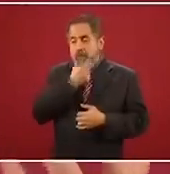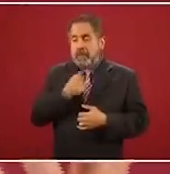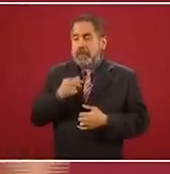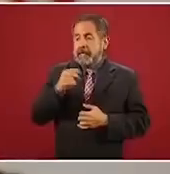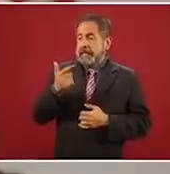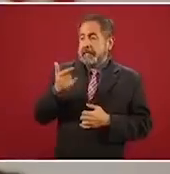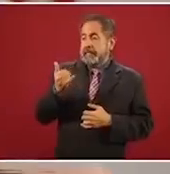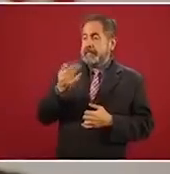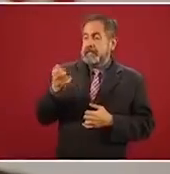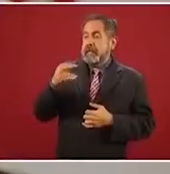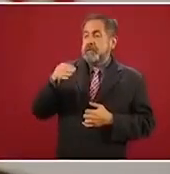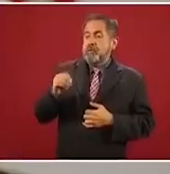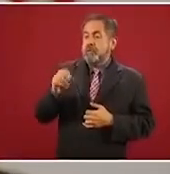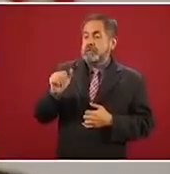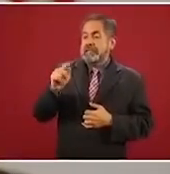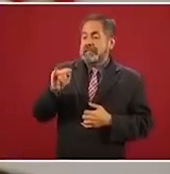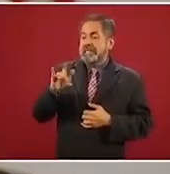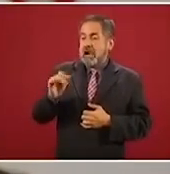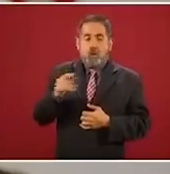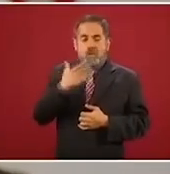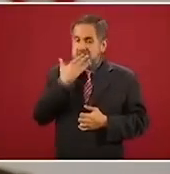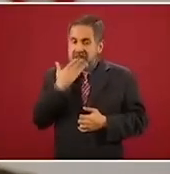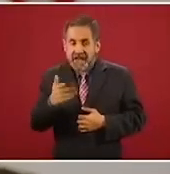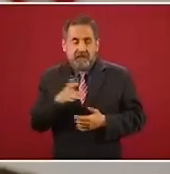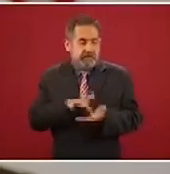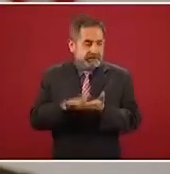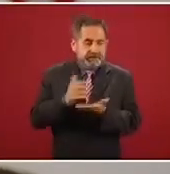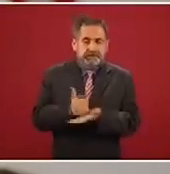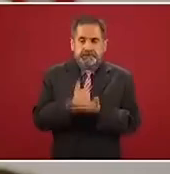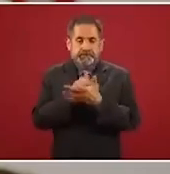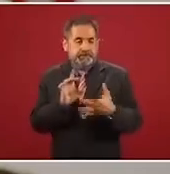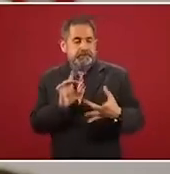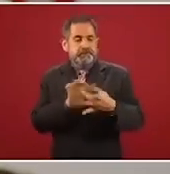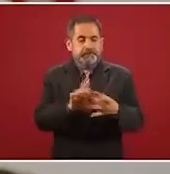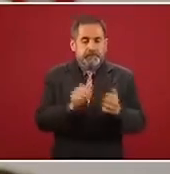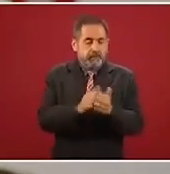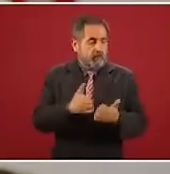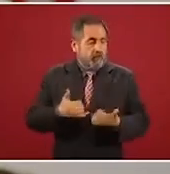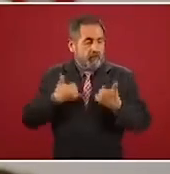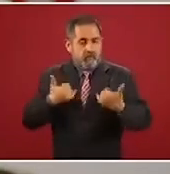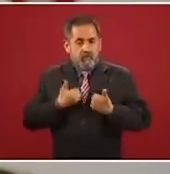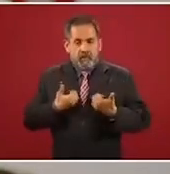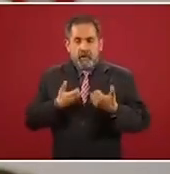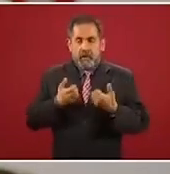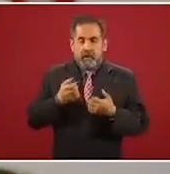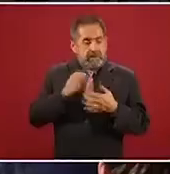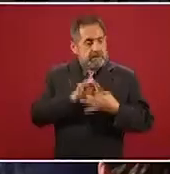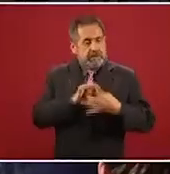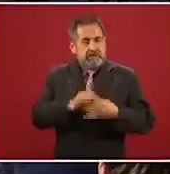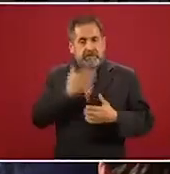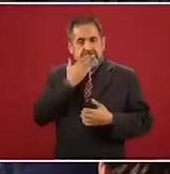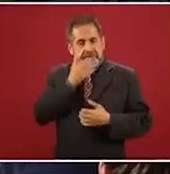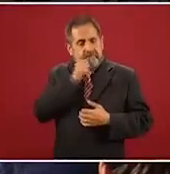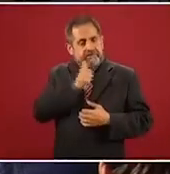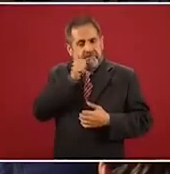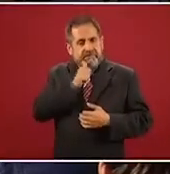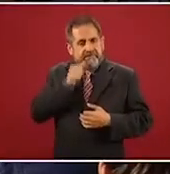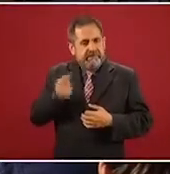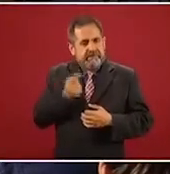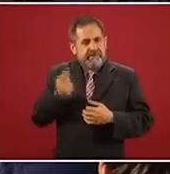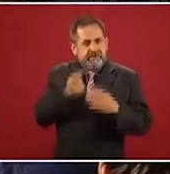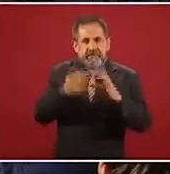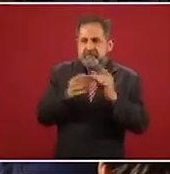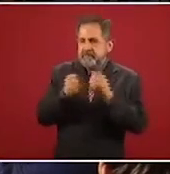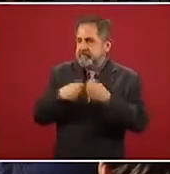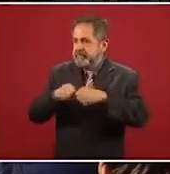frente, también nos ayuda muchísimo a que esta conexión se vuelva significativa, se vuelva duradera y se vuelva un mecanismo de solidaridad